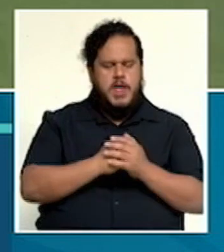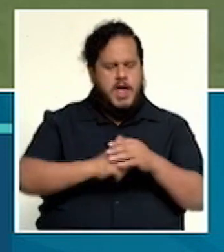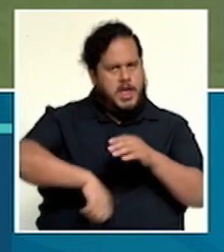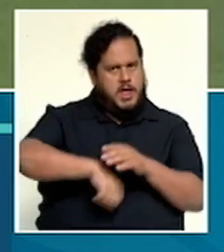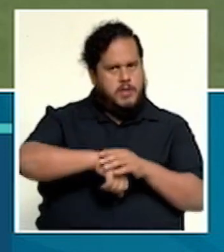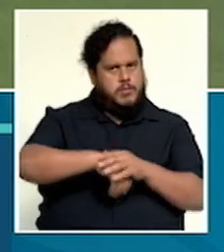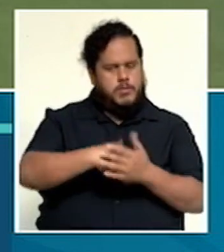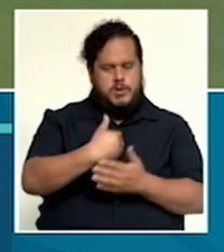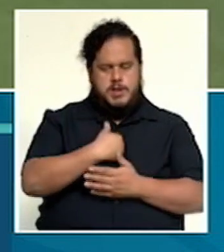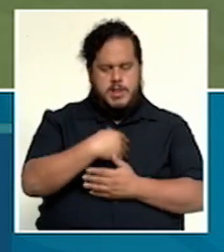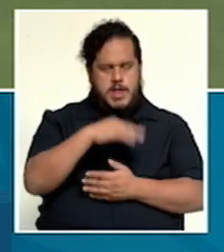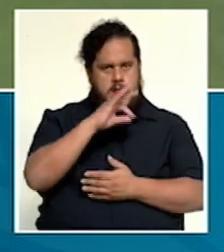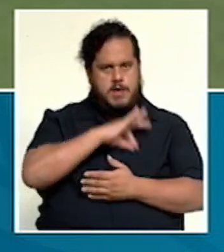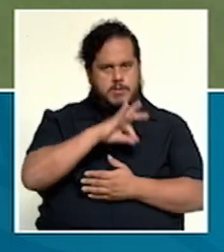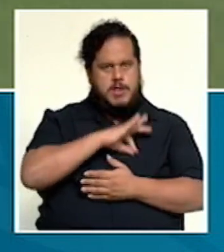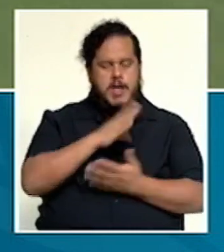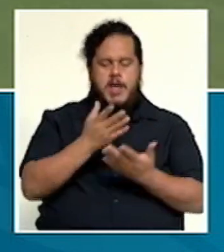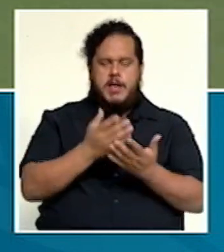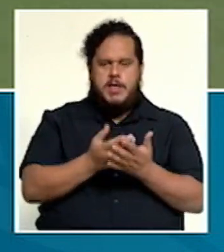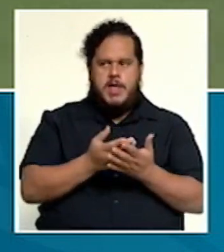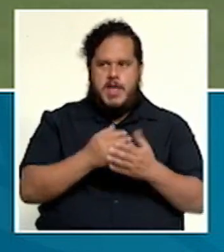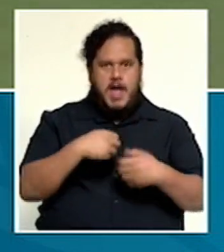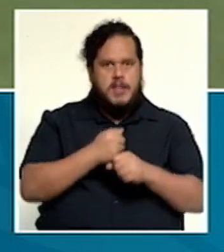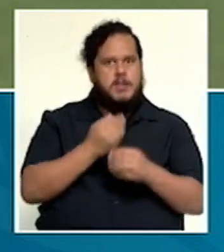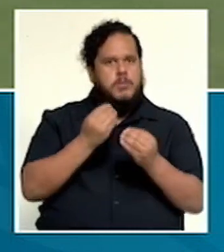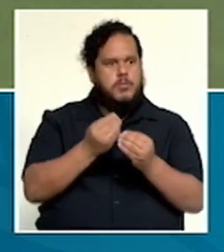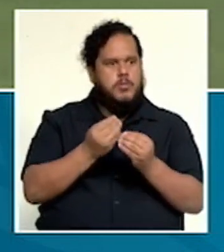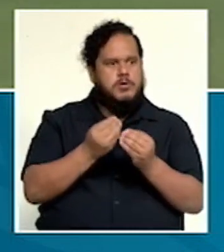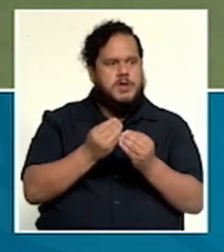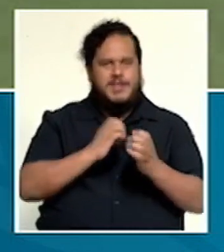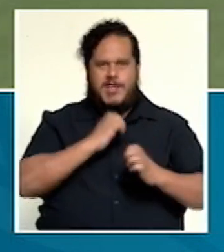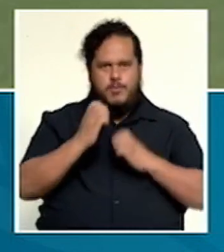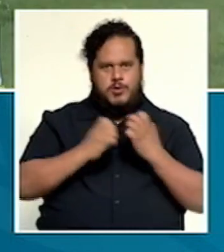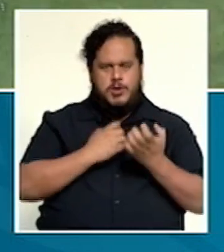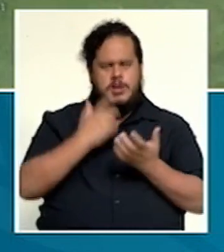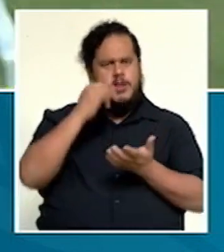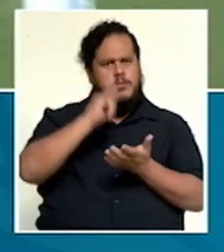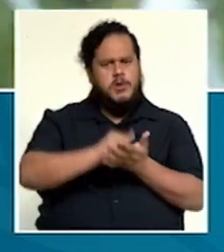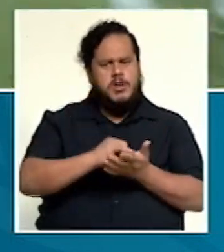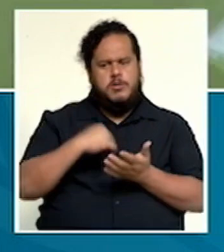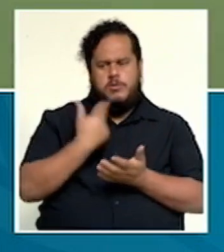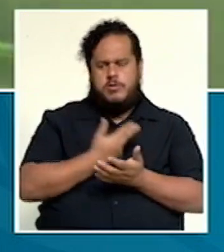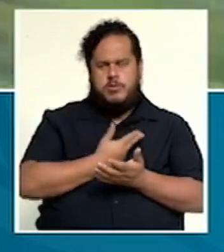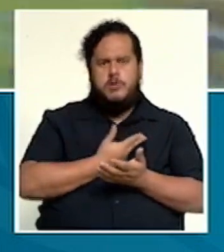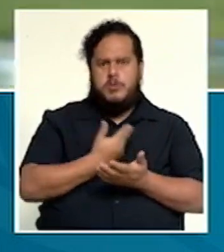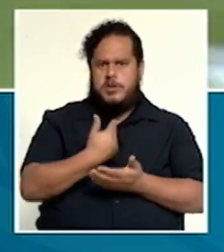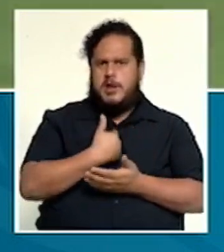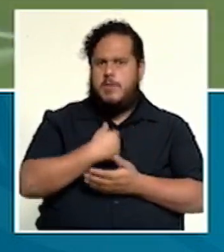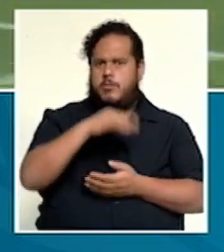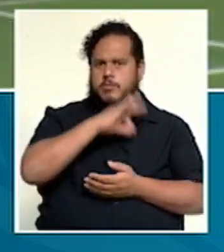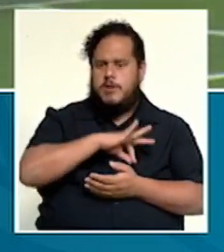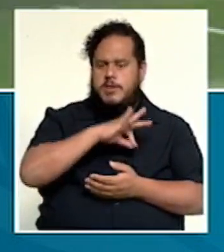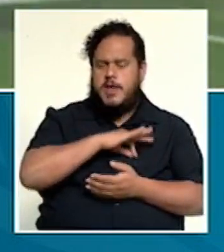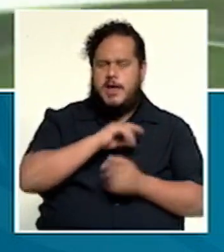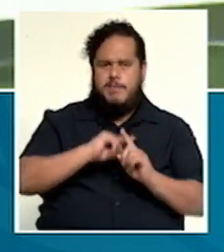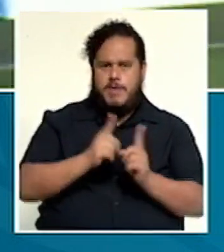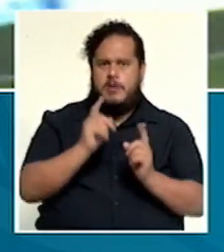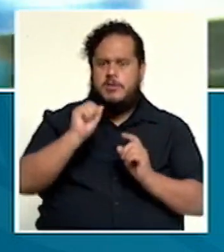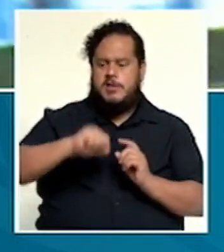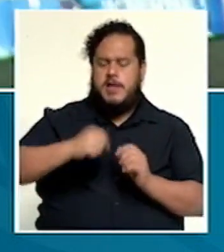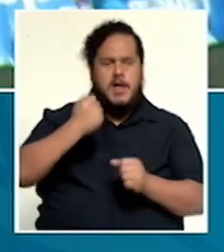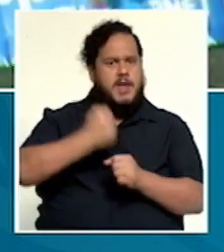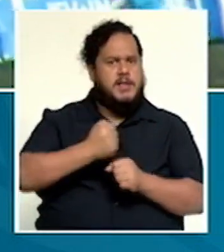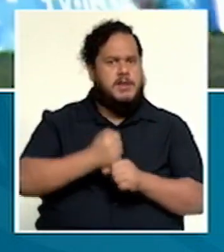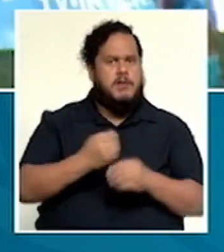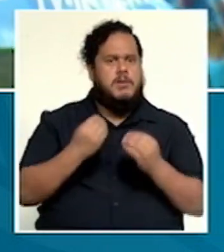que es tan emocional y que genera tantas pasiones que por ahí llevamos ventaja. Lo que sí hay que trabajar muchísimo